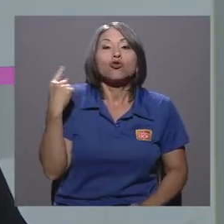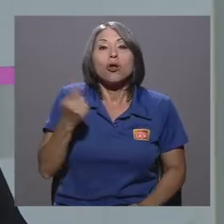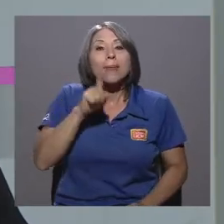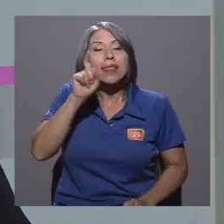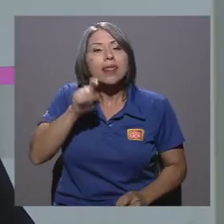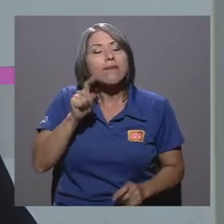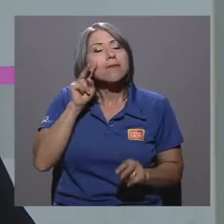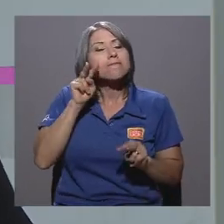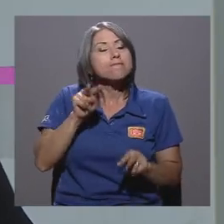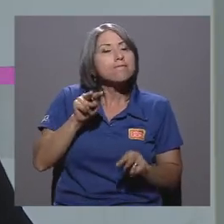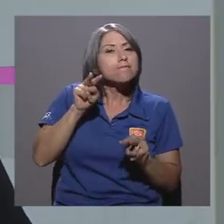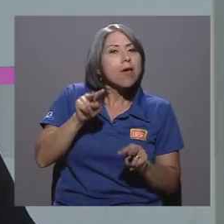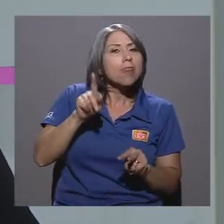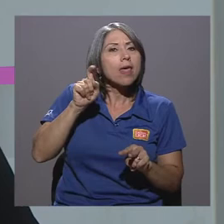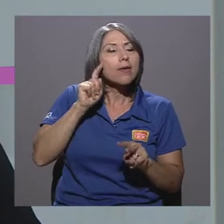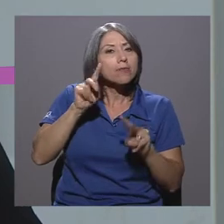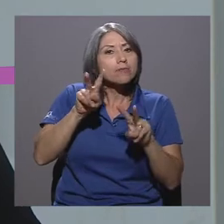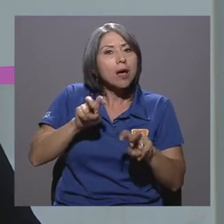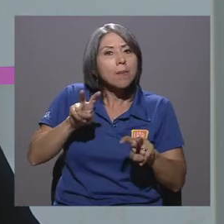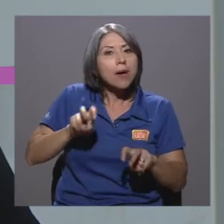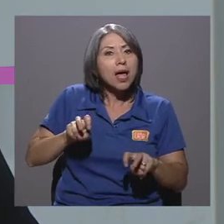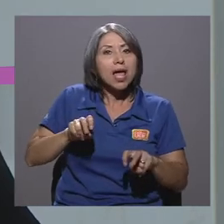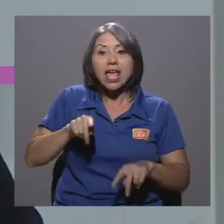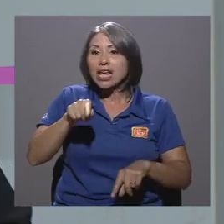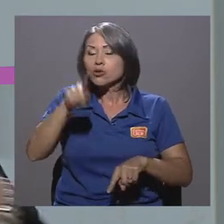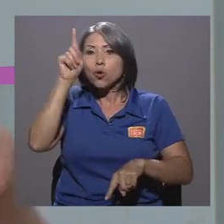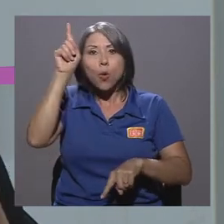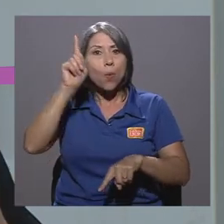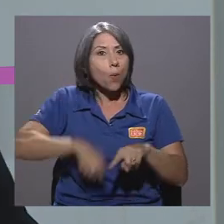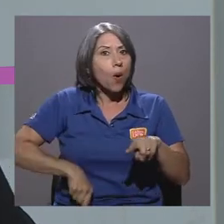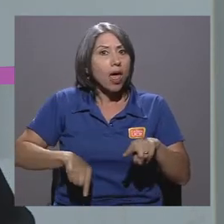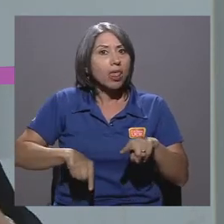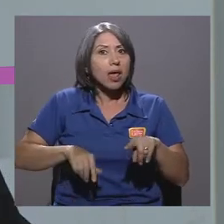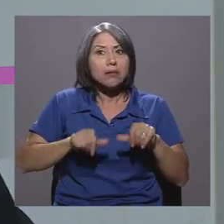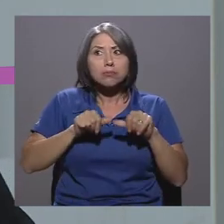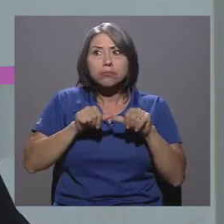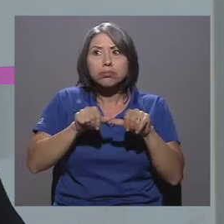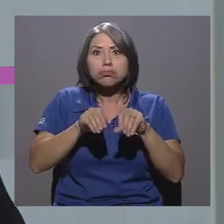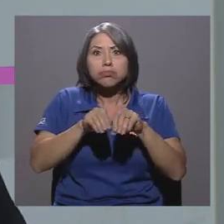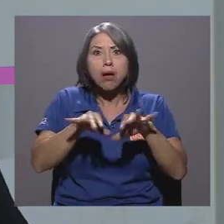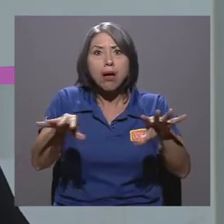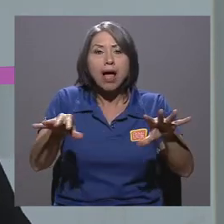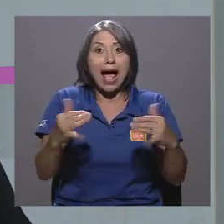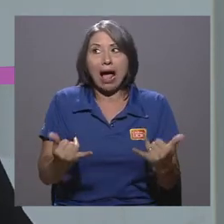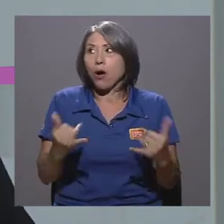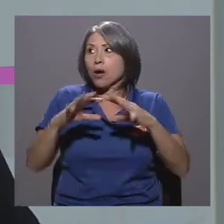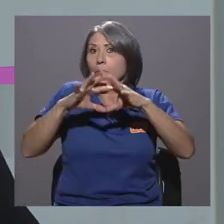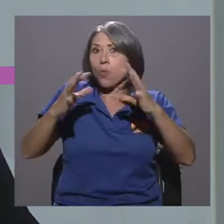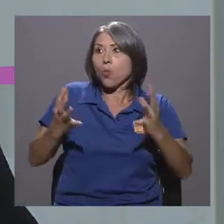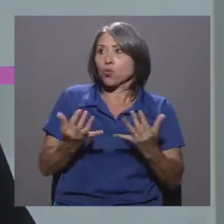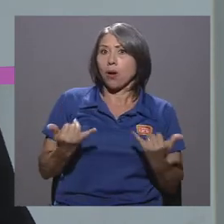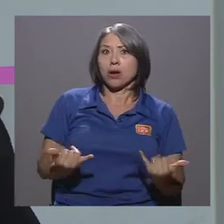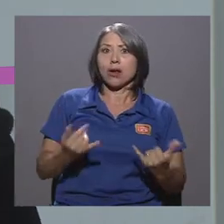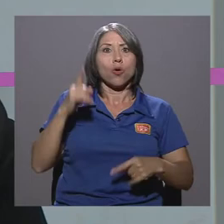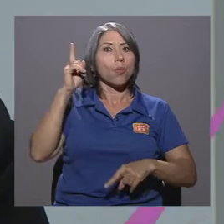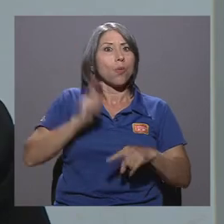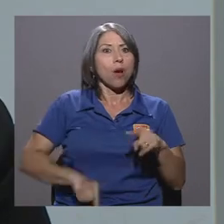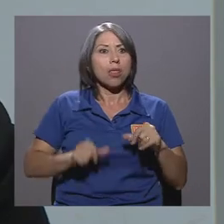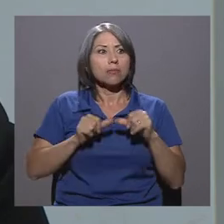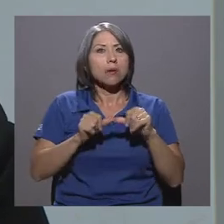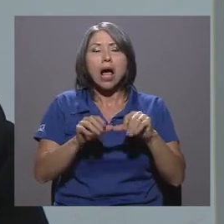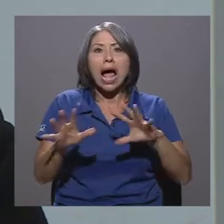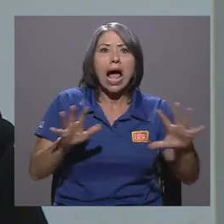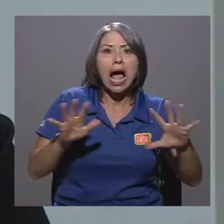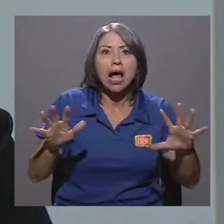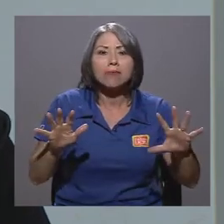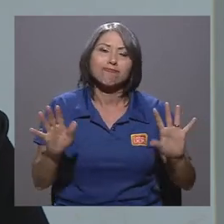forma regular, porque esto no puede ser sostenido, ¿verdad? En el mundo en que vivimos, en el mundo globalizado, esto no puede sostenerse. Entonces, de ahí que por lo menos en Costa